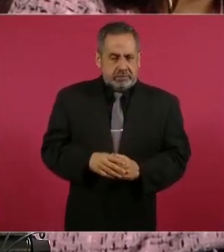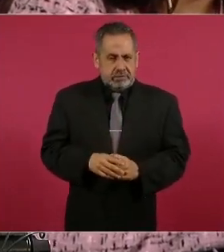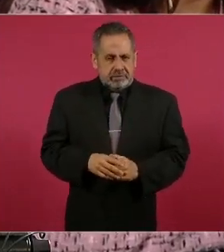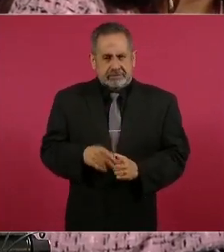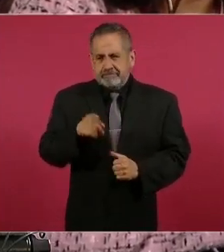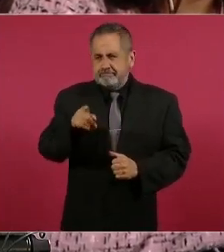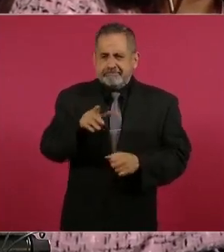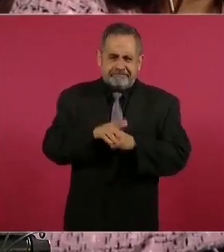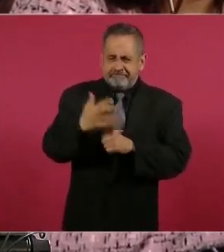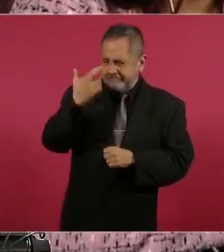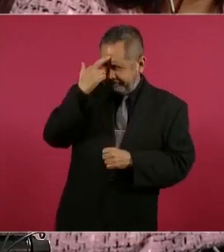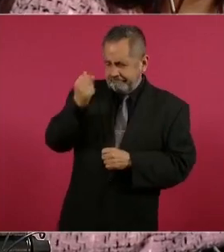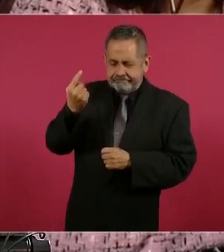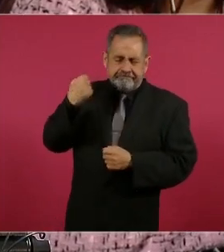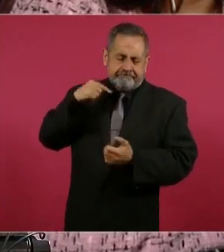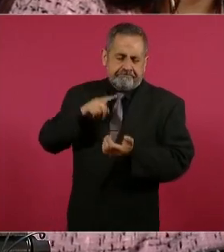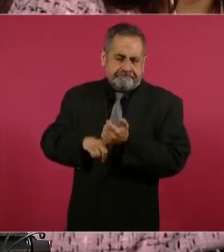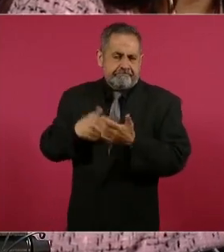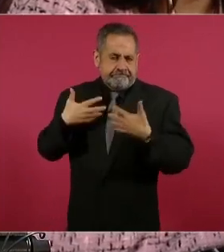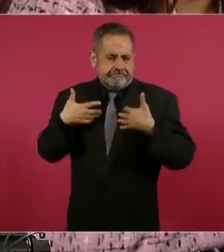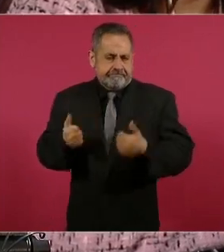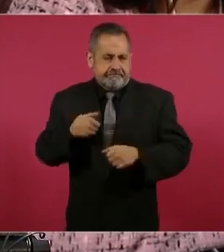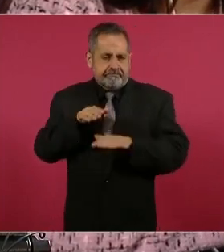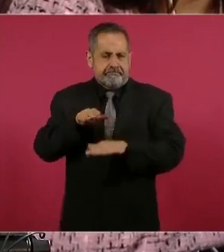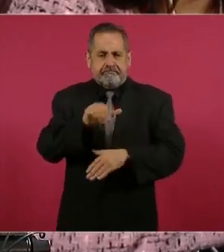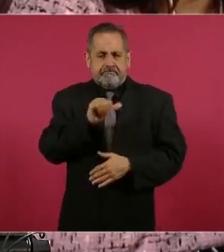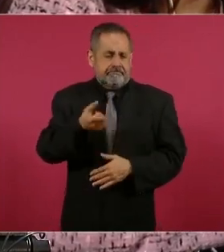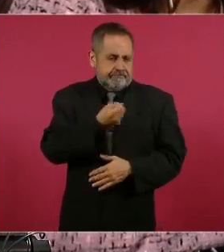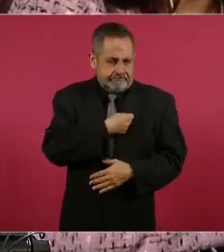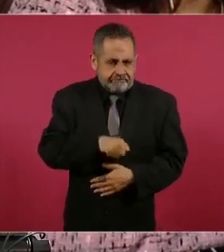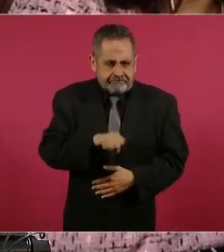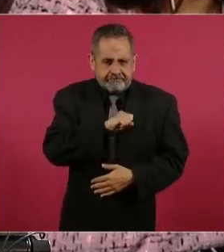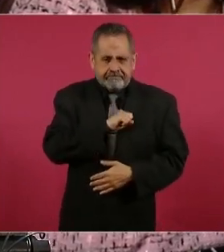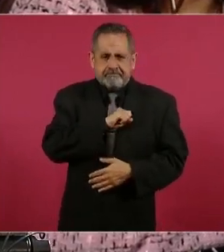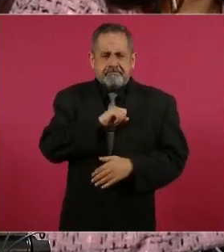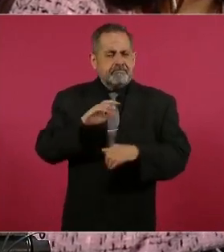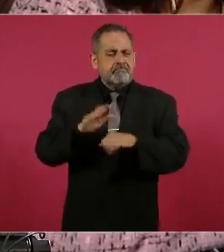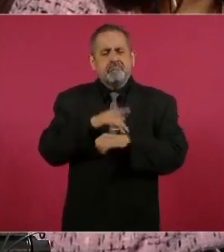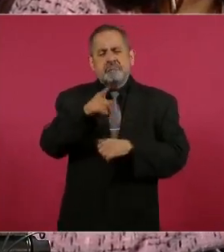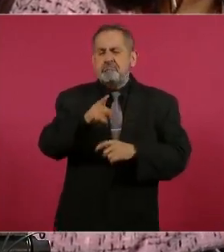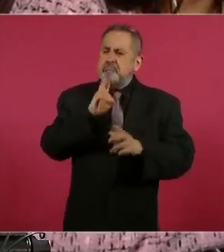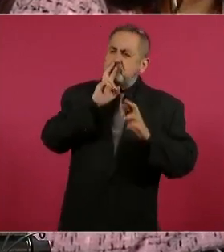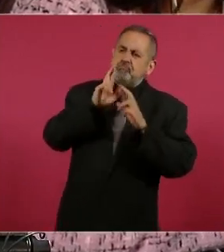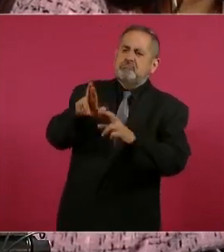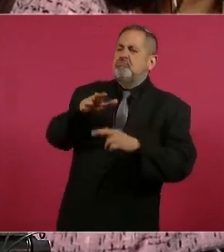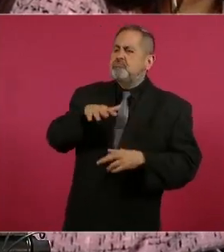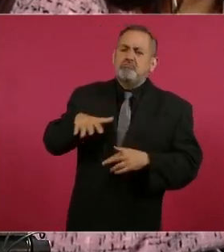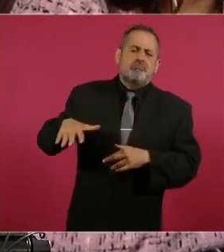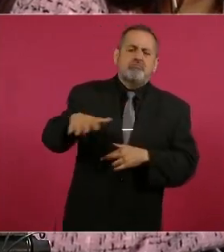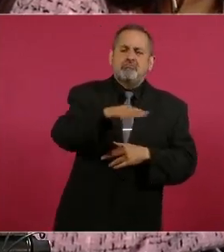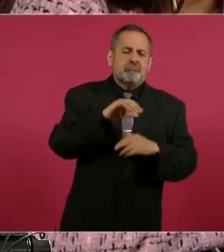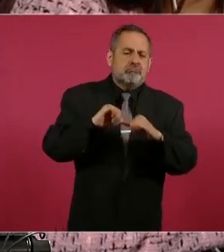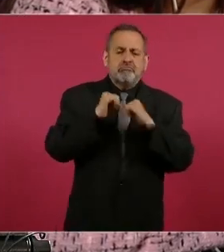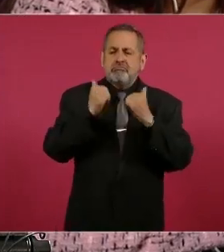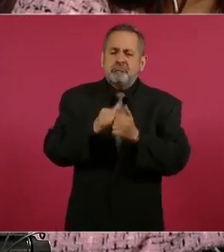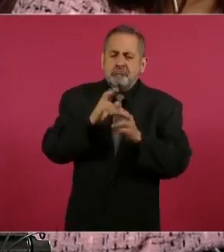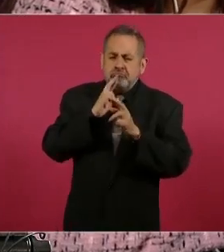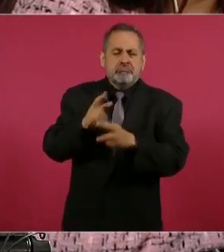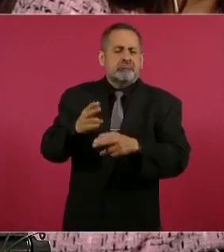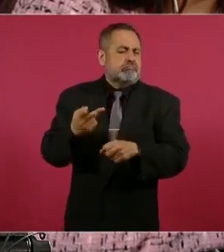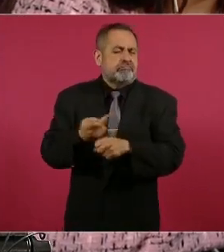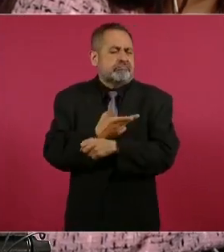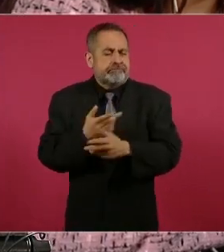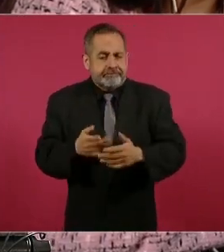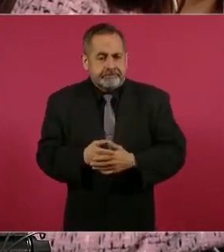estos motivos? Entiendo el tema de la salud, pero ¿cuáles son los motivos? ¿Qué le diría usted a todas estas organizaciones de la sociedad civil y,